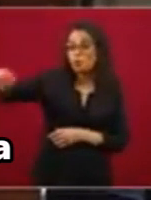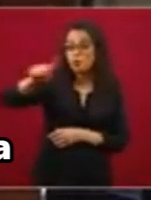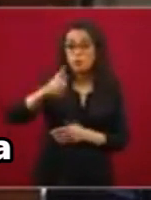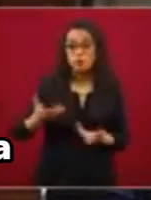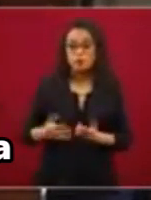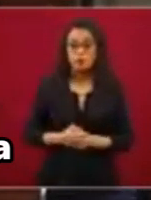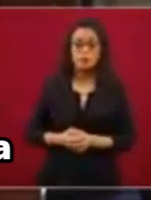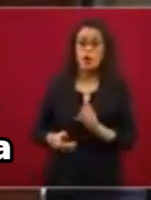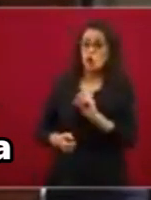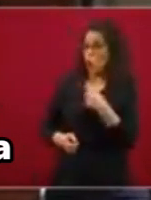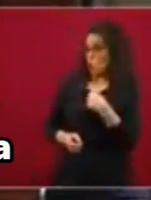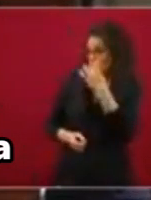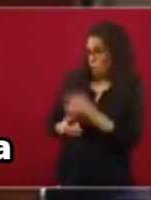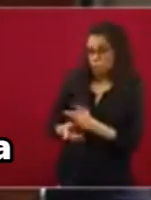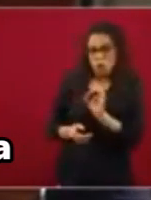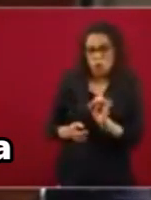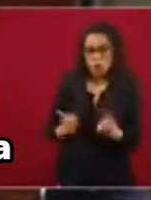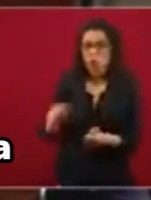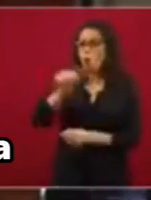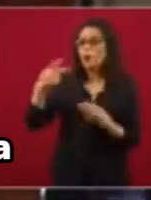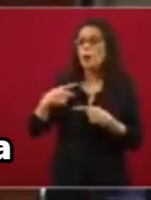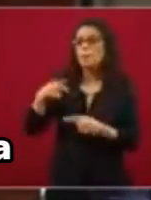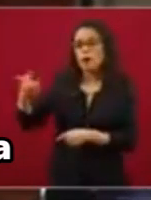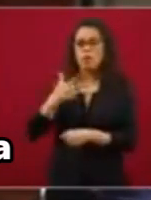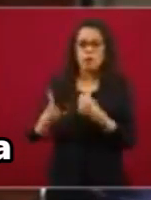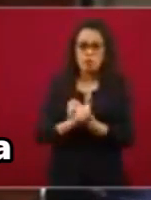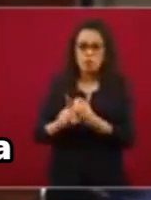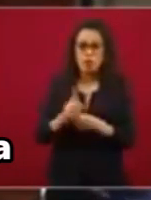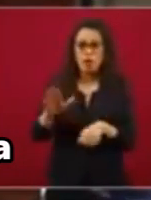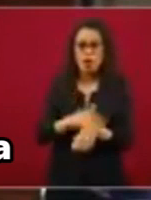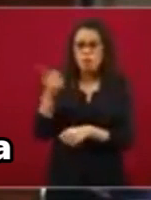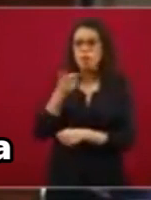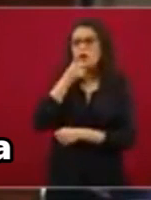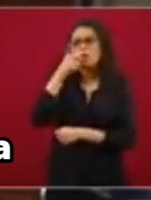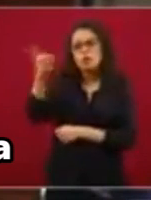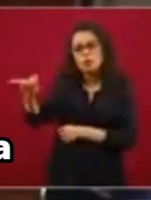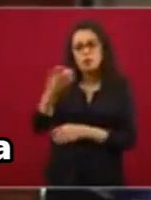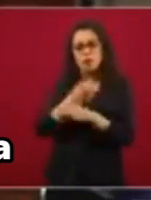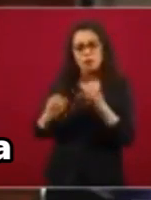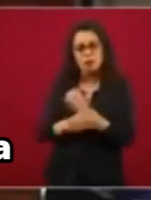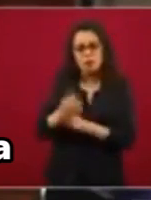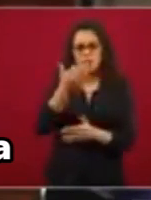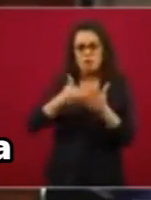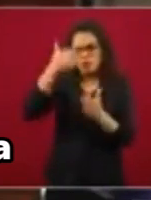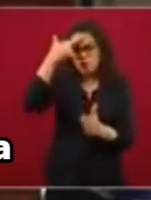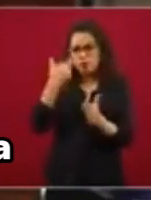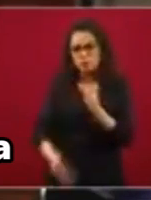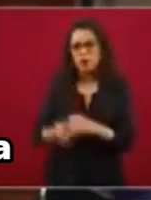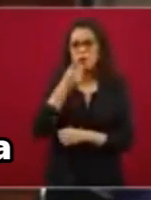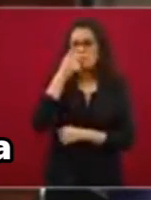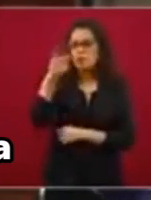yo. Las personas que se han visto afectadas, sí, a que les ha inventado hasta violaciones, ha acusado a personas hasta